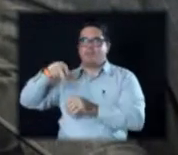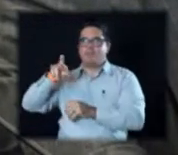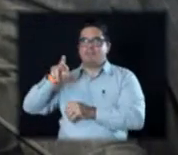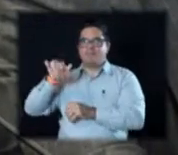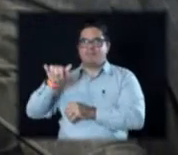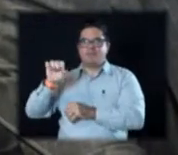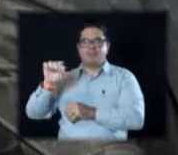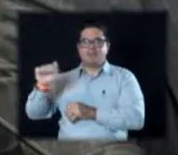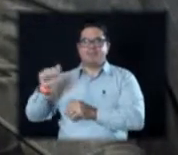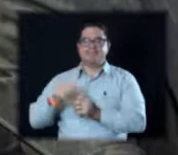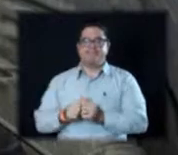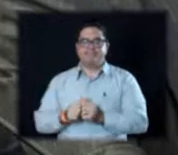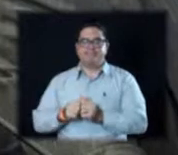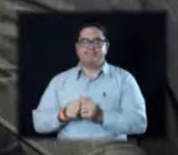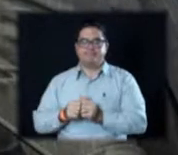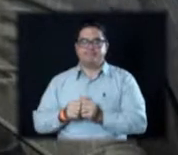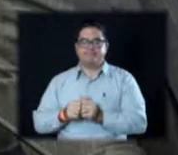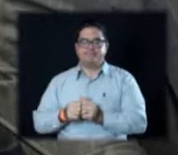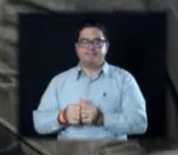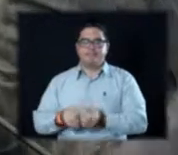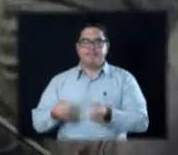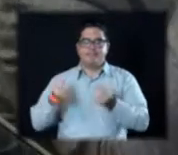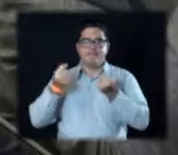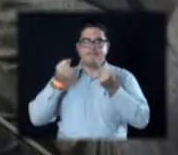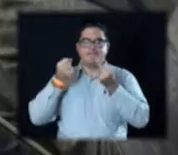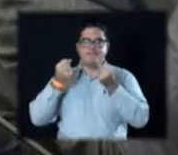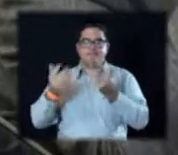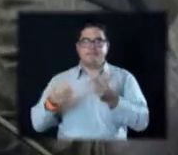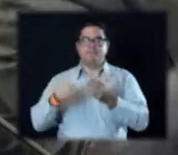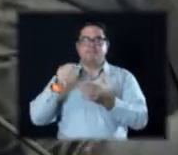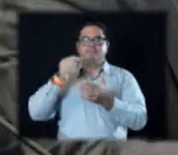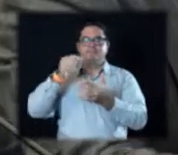corporaciones gubernamentales como la AAA y la AEE.